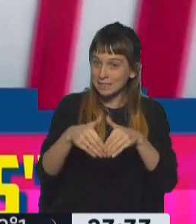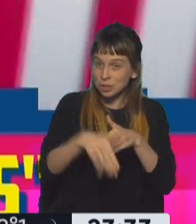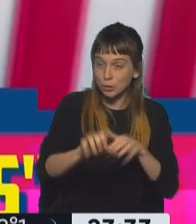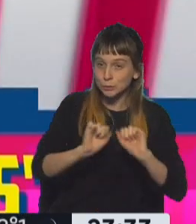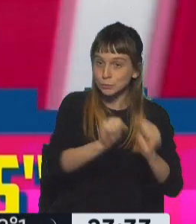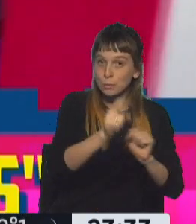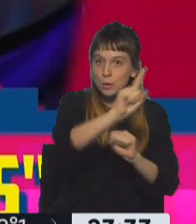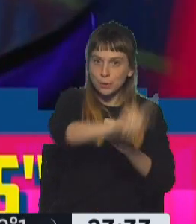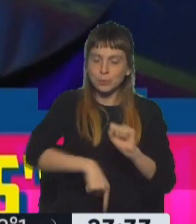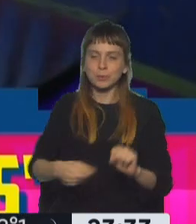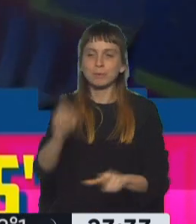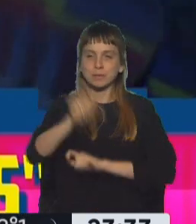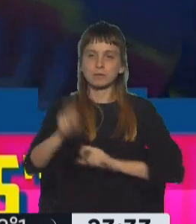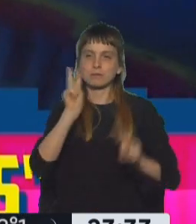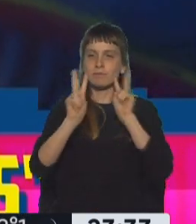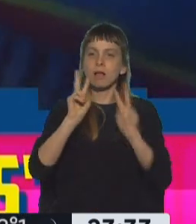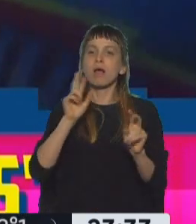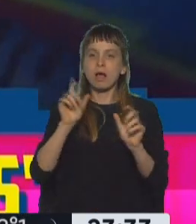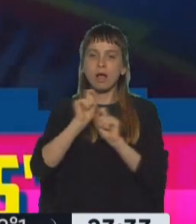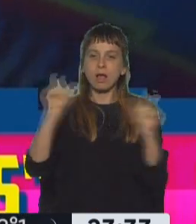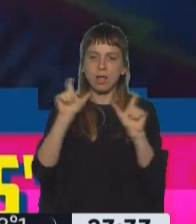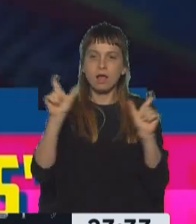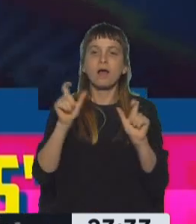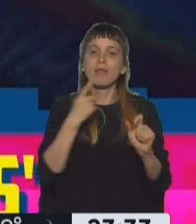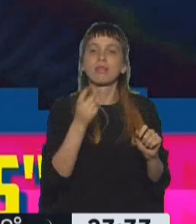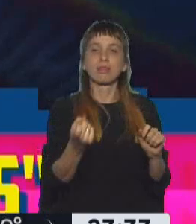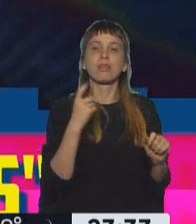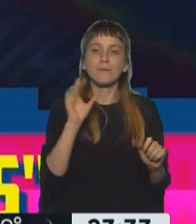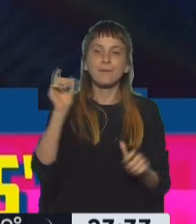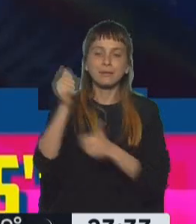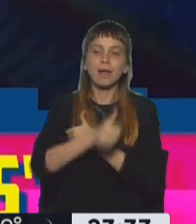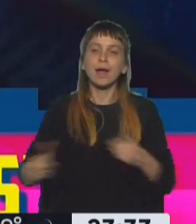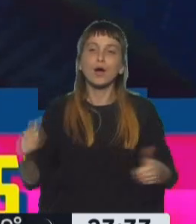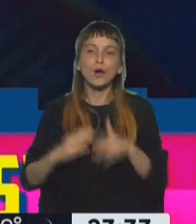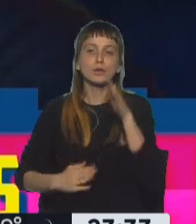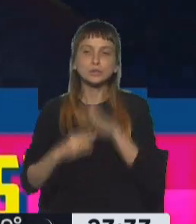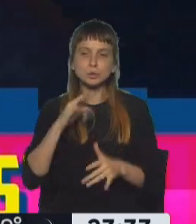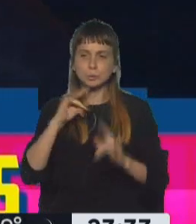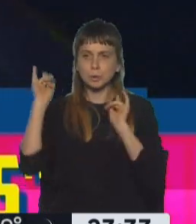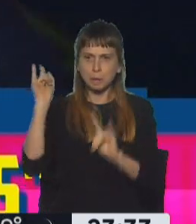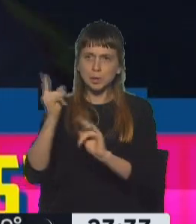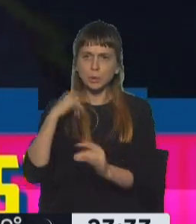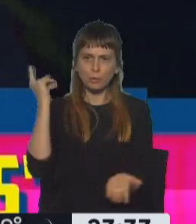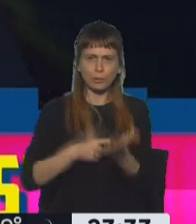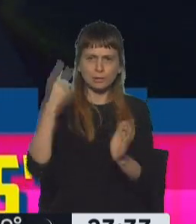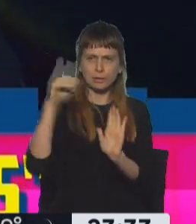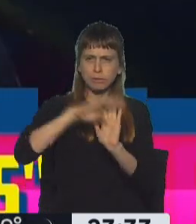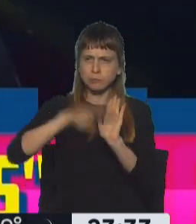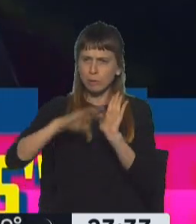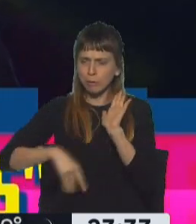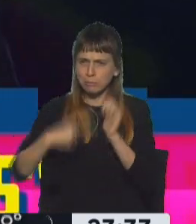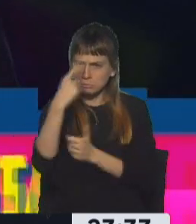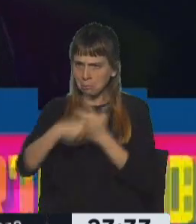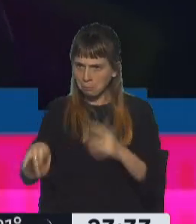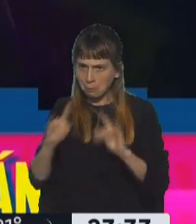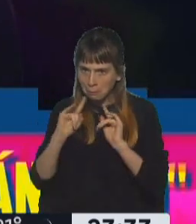por primera vez, que la Corte de verdad está tomando atribuciones que no tiene constitucionalmente que tomar.